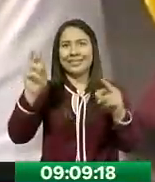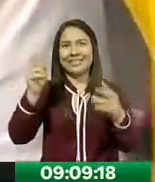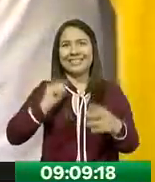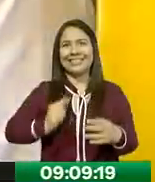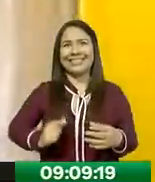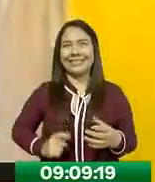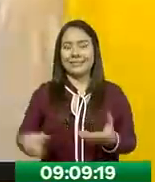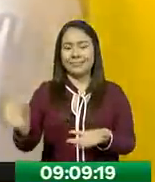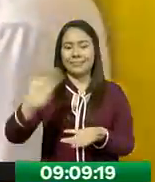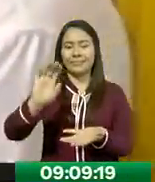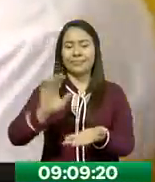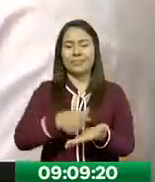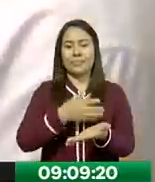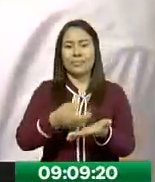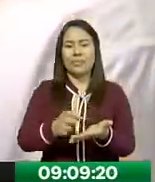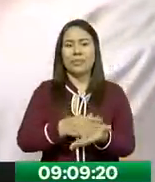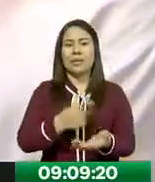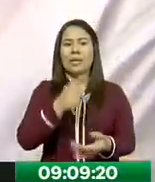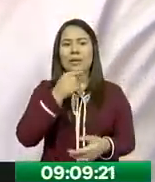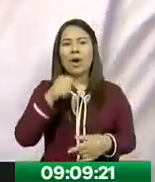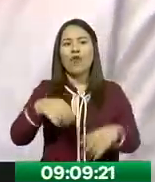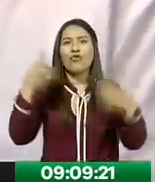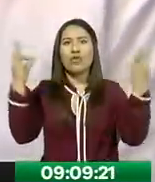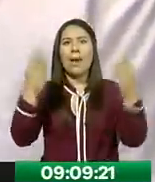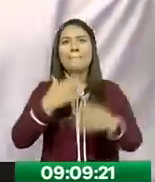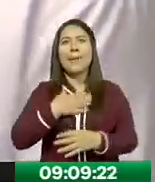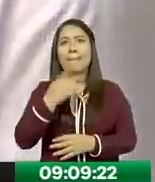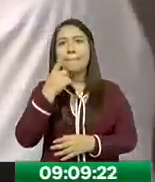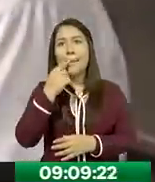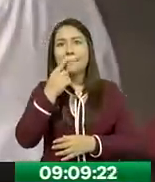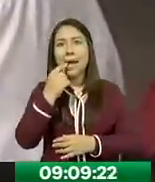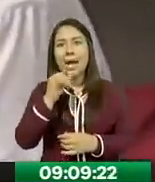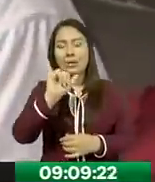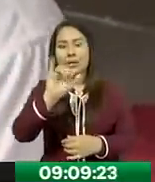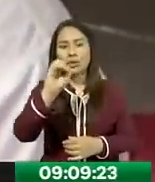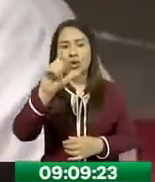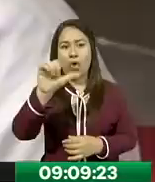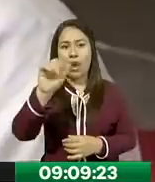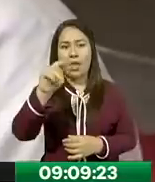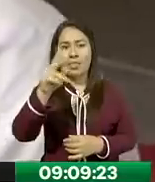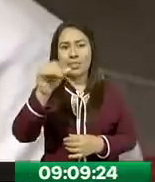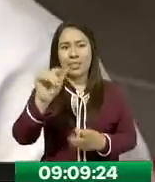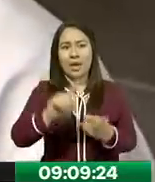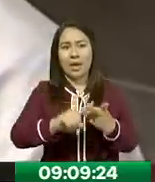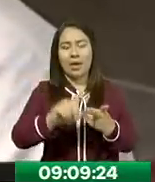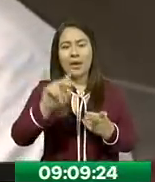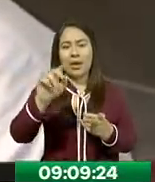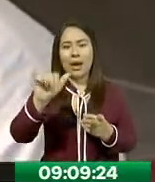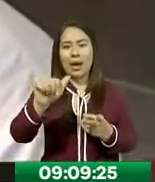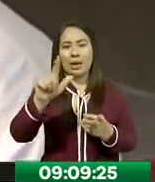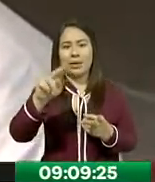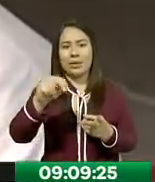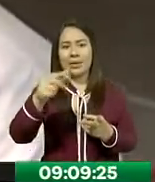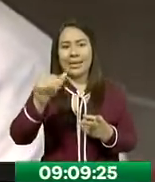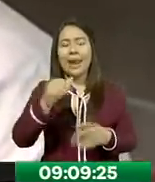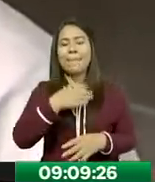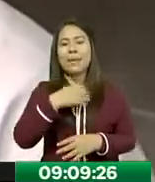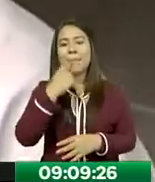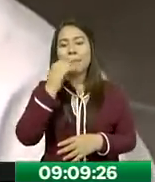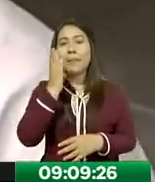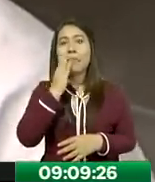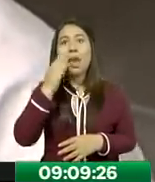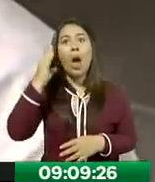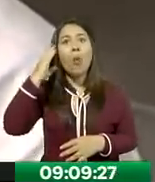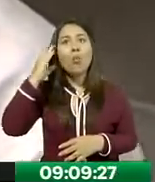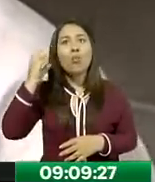distingue? Bueno, en sí, los fundadores, estos son mis papás, que es la señora Yolanda Vidal y Ángel Peralta, son los fundadores. Ellos son cuencanos. Entonces